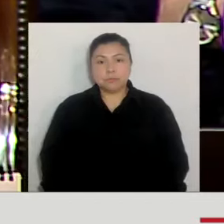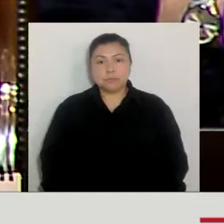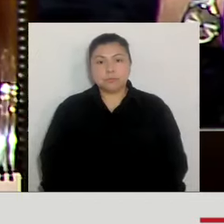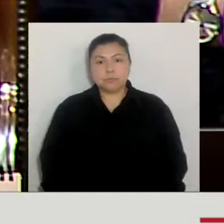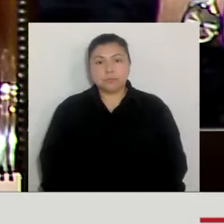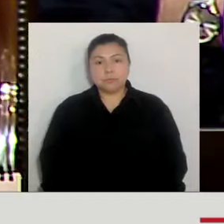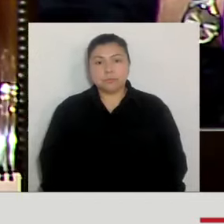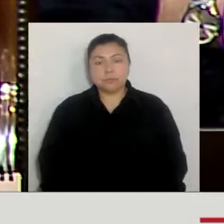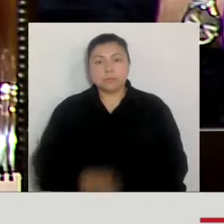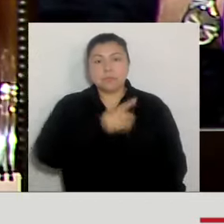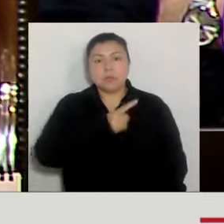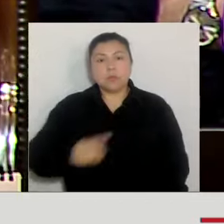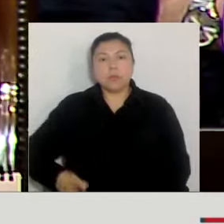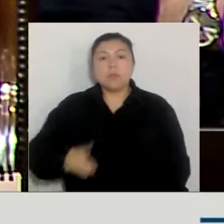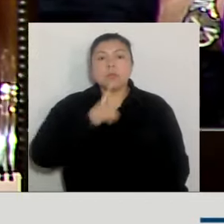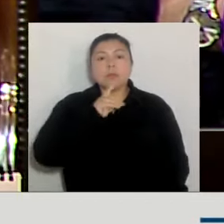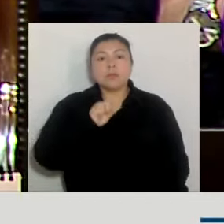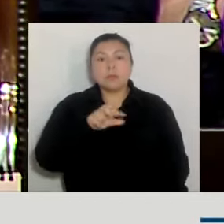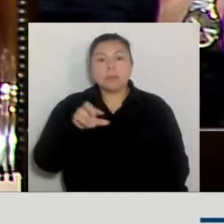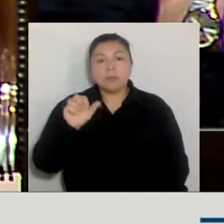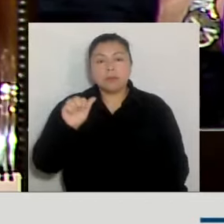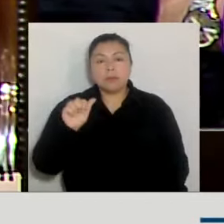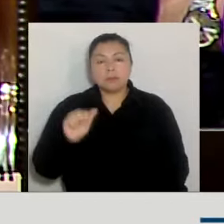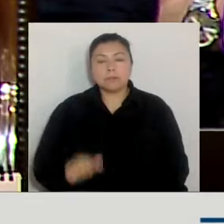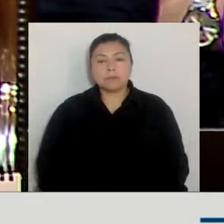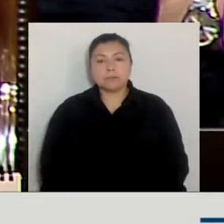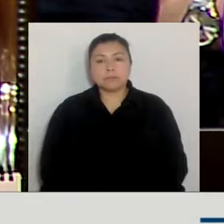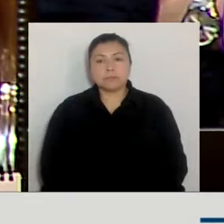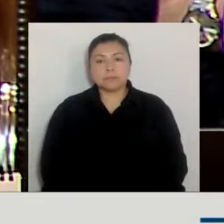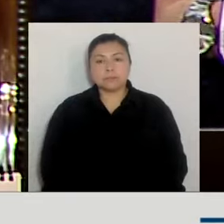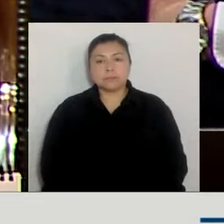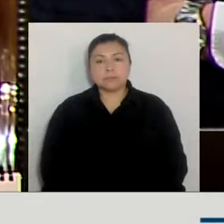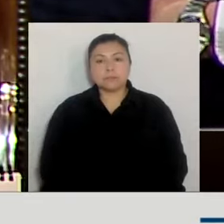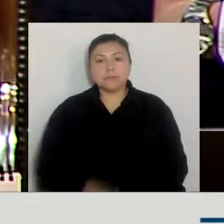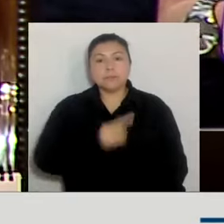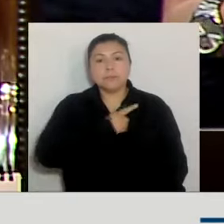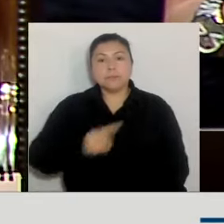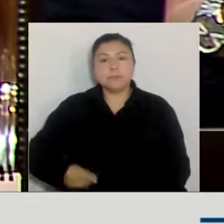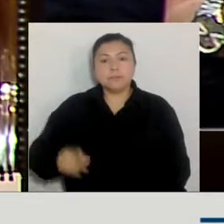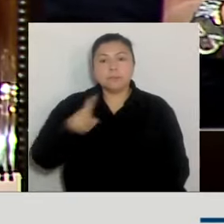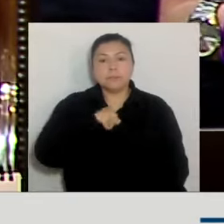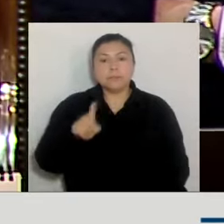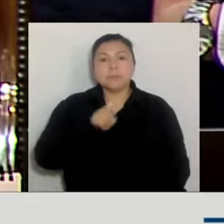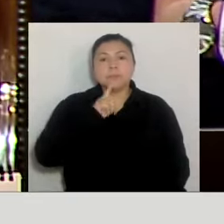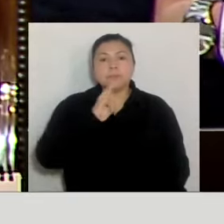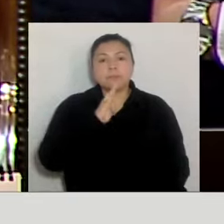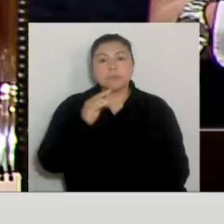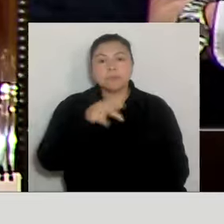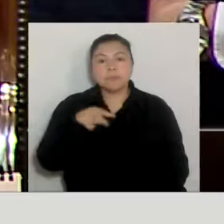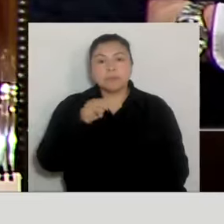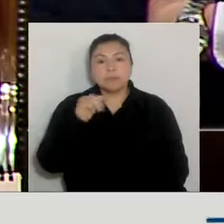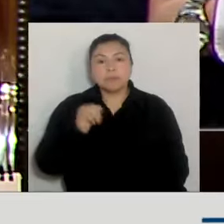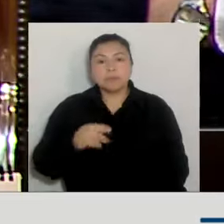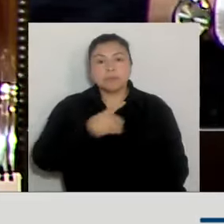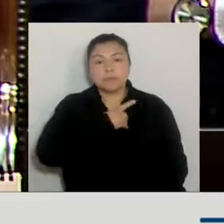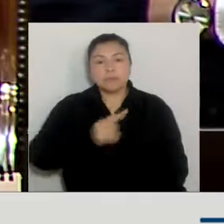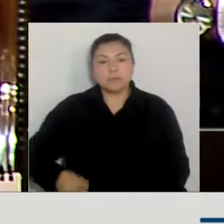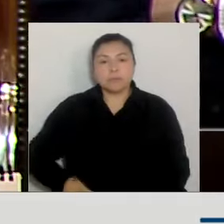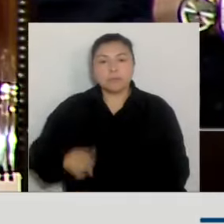diputado Tapia diputada santibáñez diputada